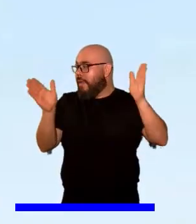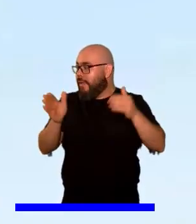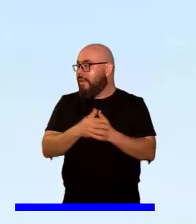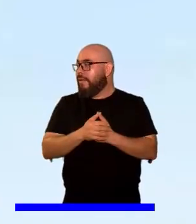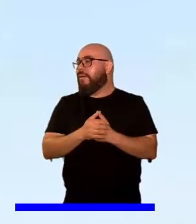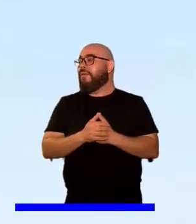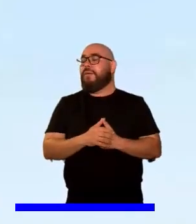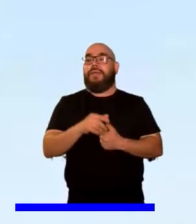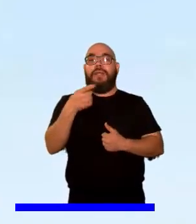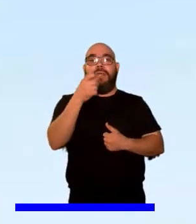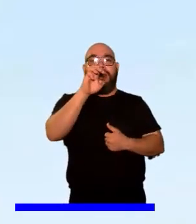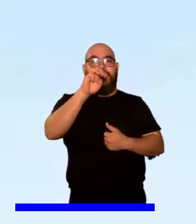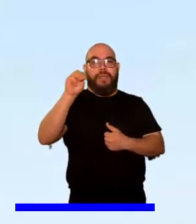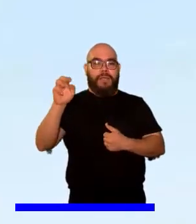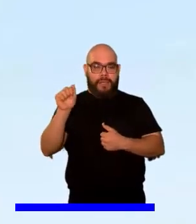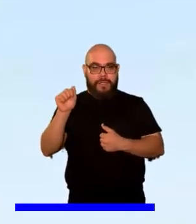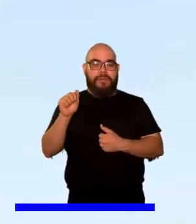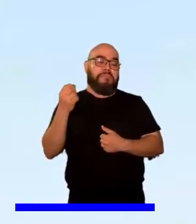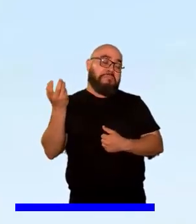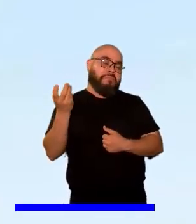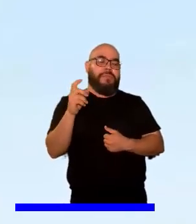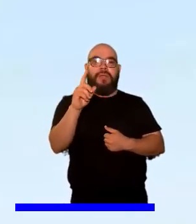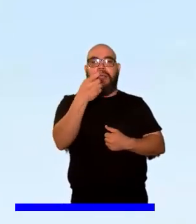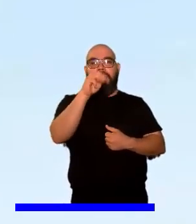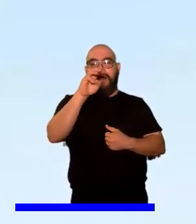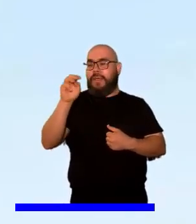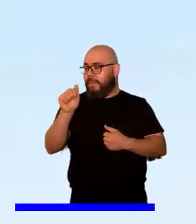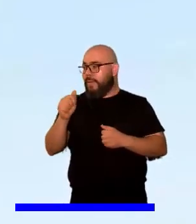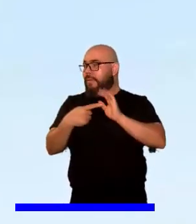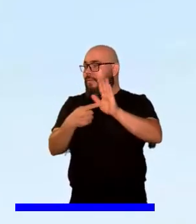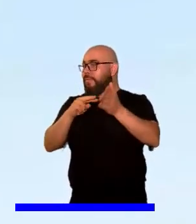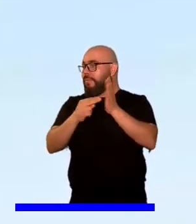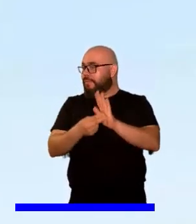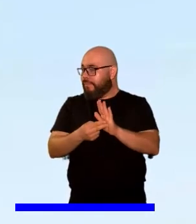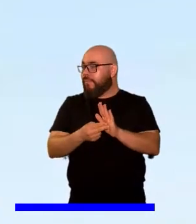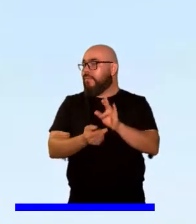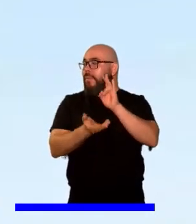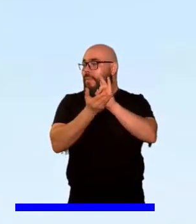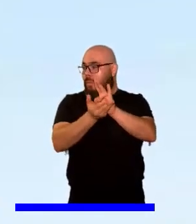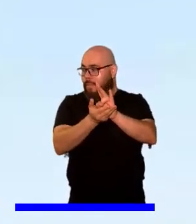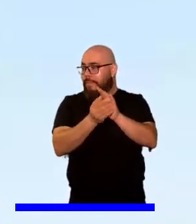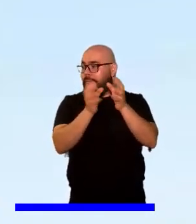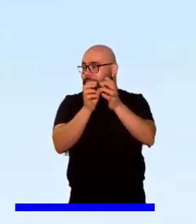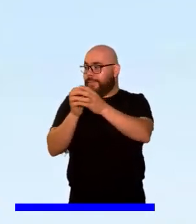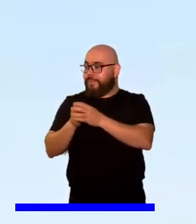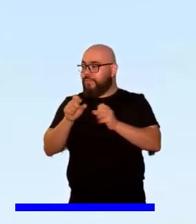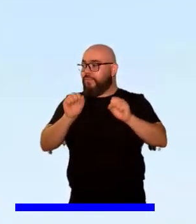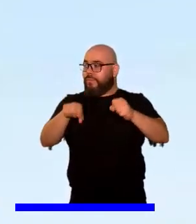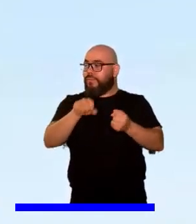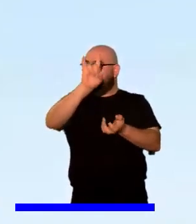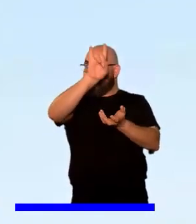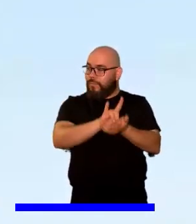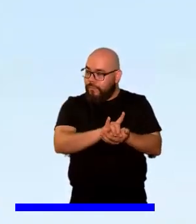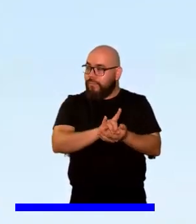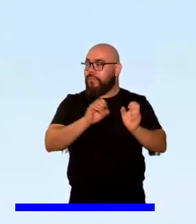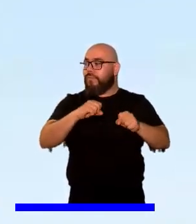tenemos otros modelos que se llaman Gemma o Gema. Gemma son una familia de modelos abiertos que ustedes pueden descargar, que pueden